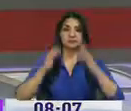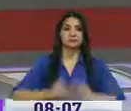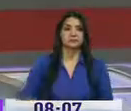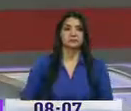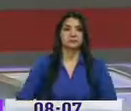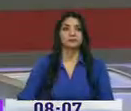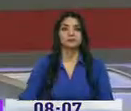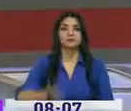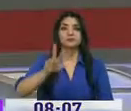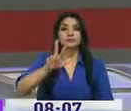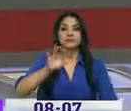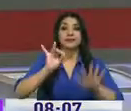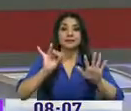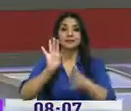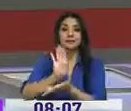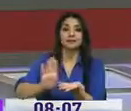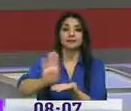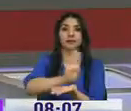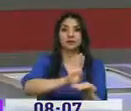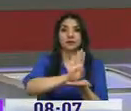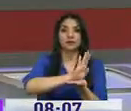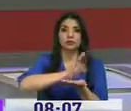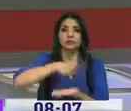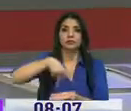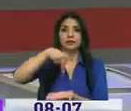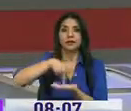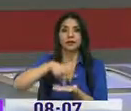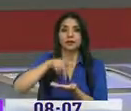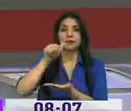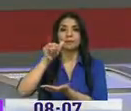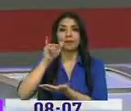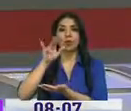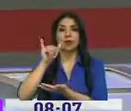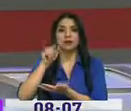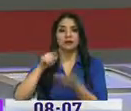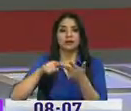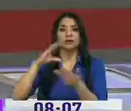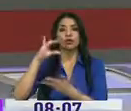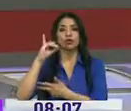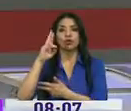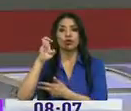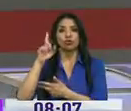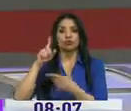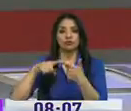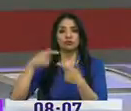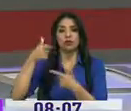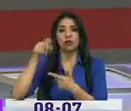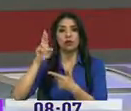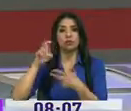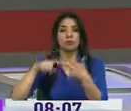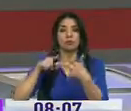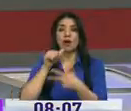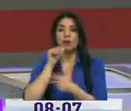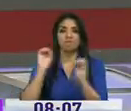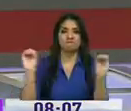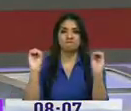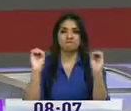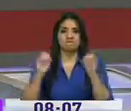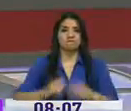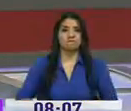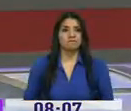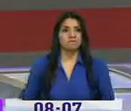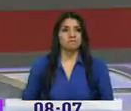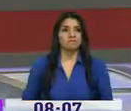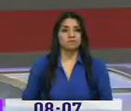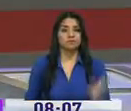37 barrios de las parroquias amaguaña conocoto y guangopolo no tendrán agua esto